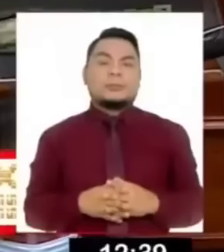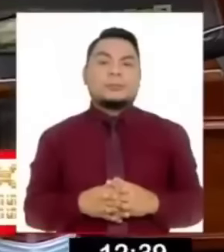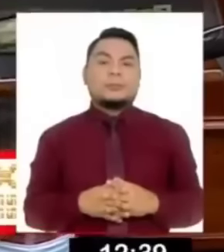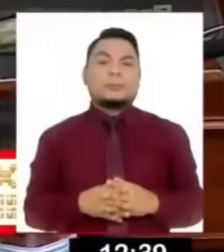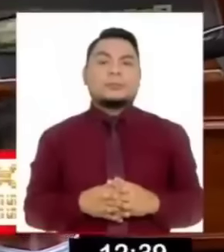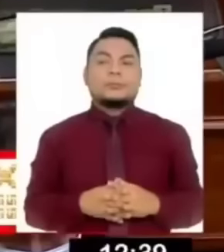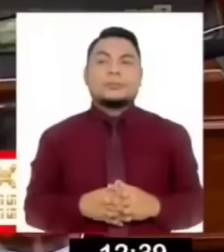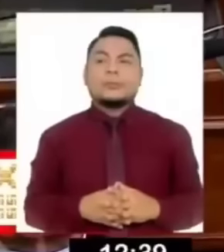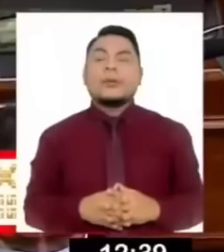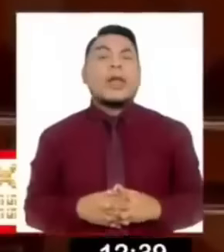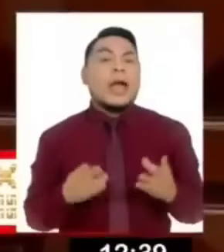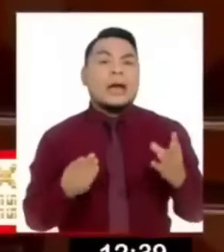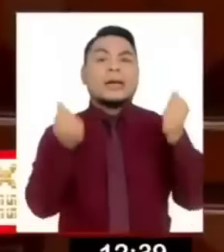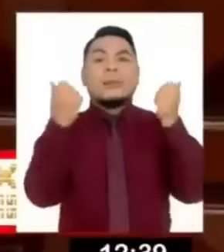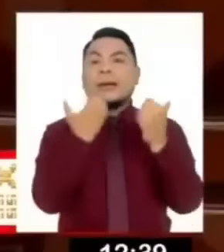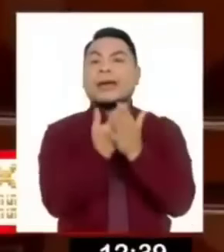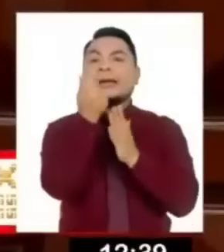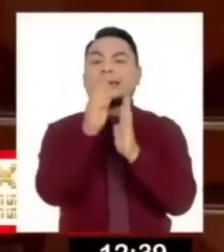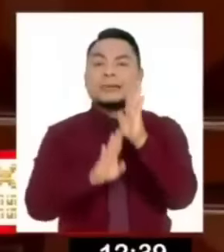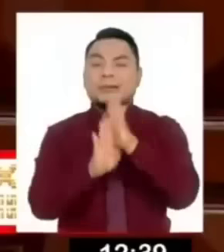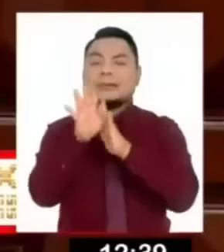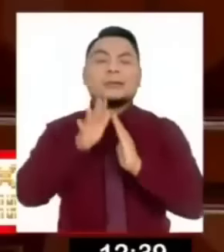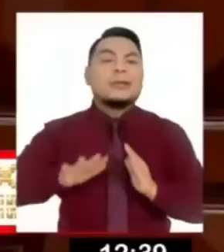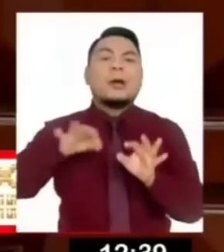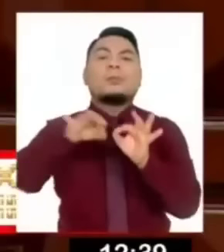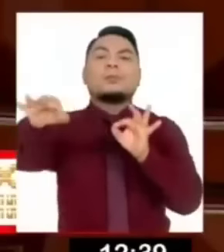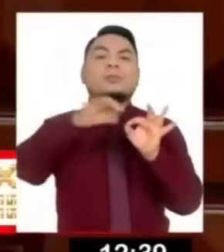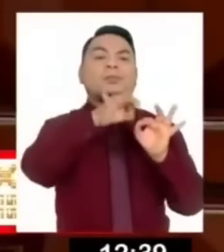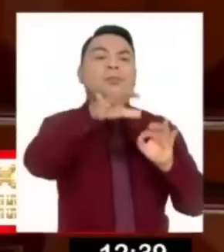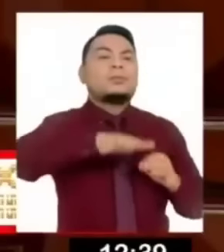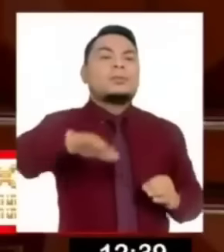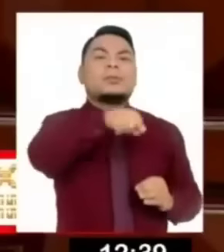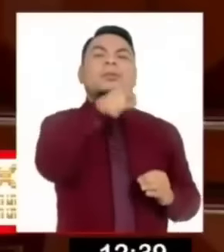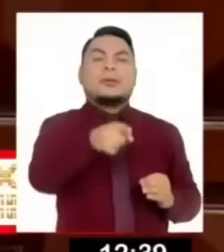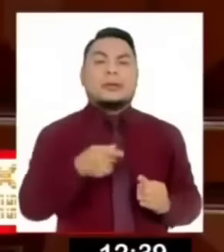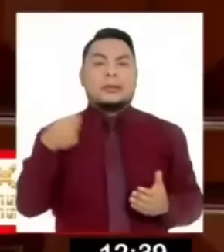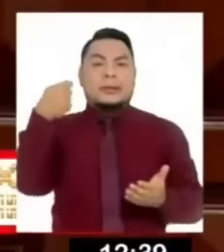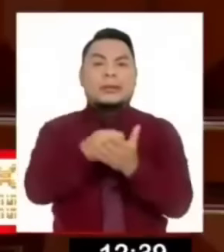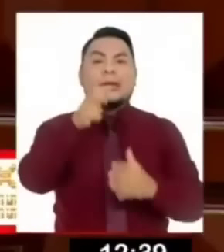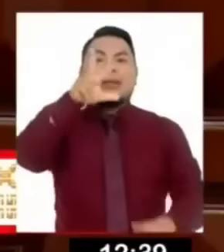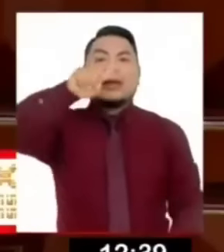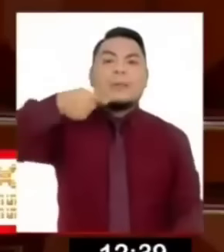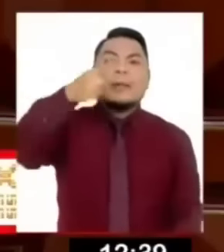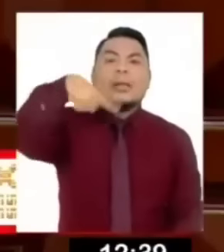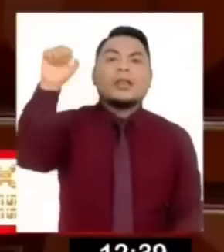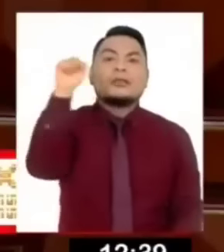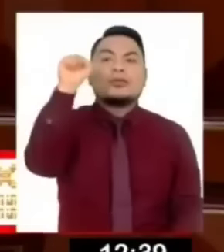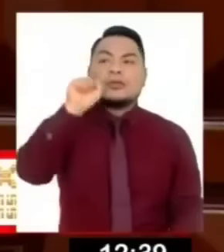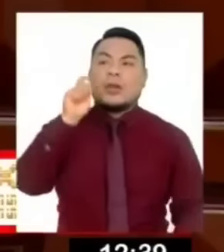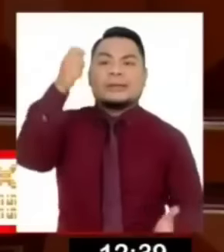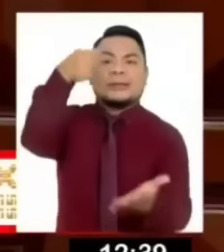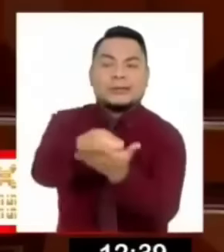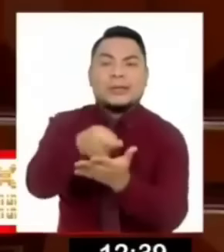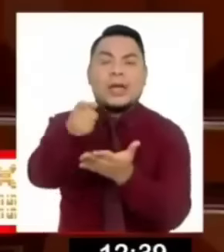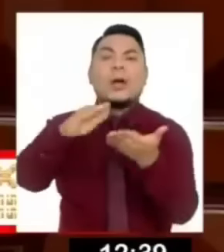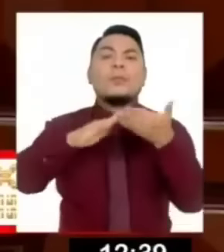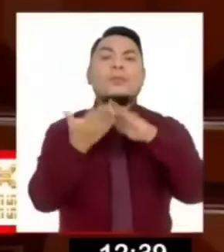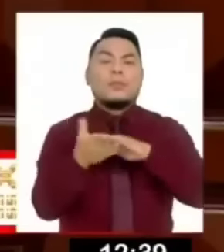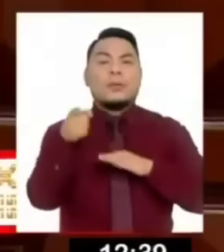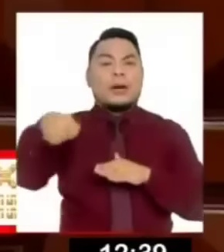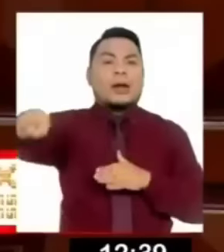Para la inmediata reactivación económica del sector rural, destinaremos 3.000 millones de soles para el fondo FAE